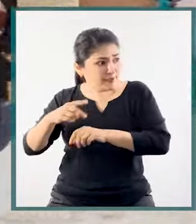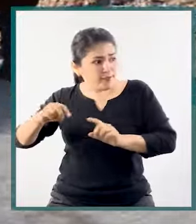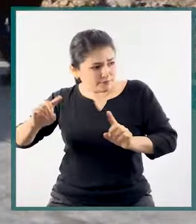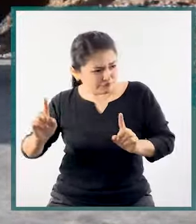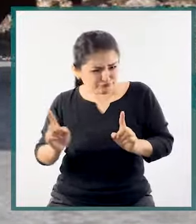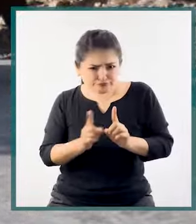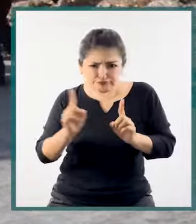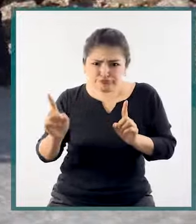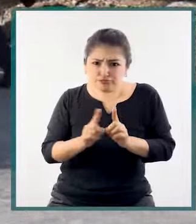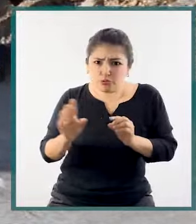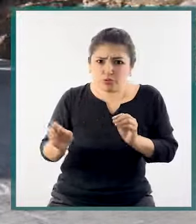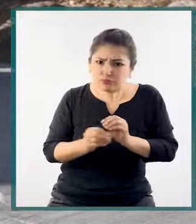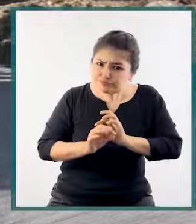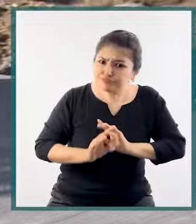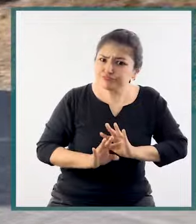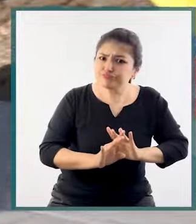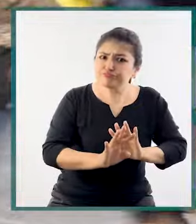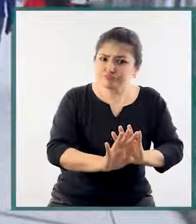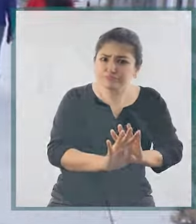su momento también participaron.